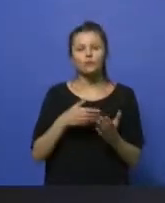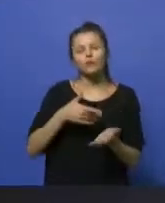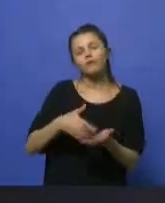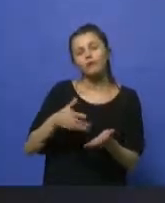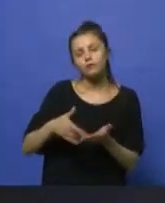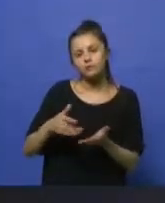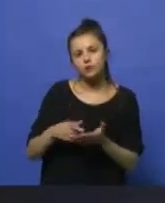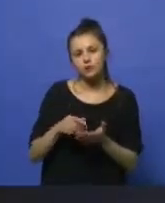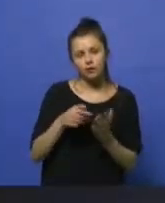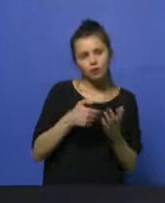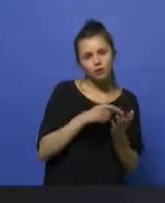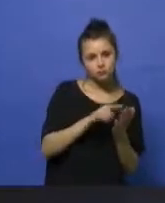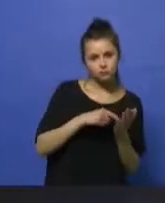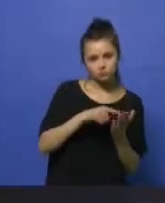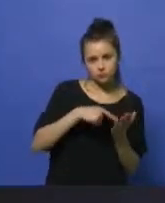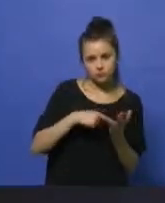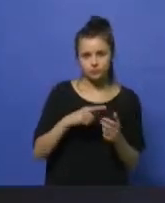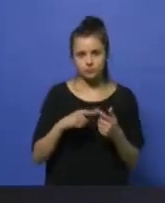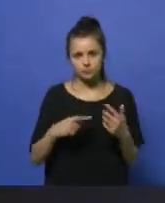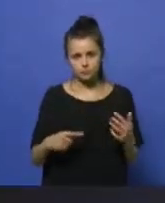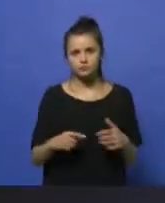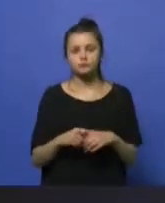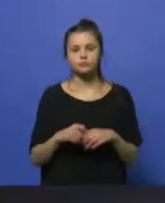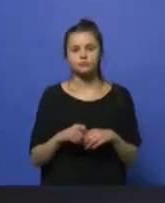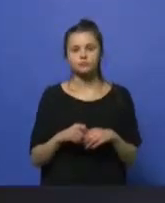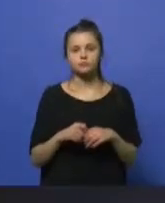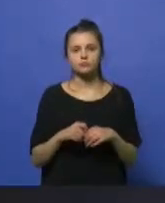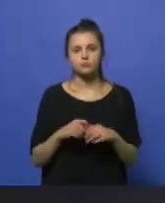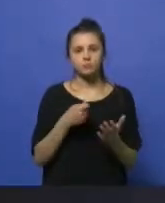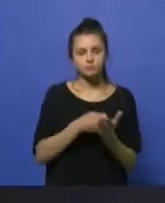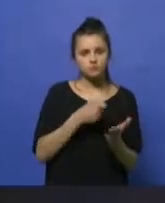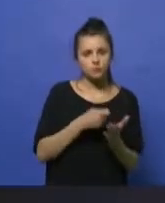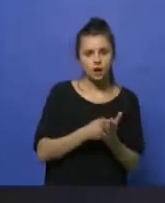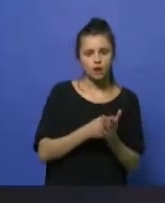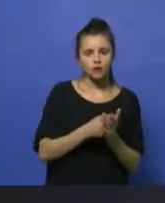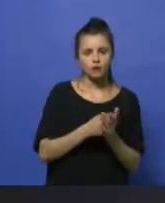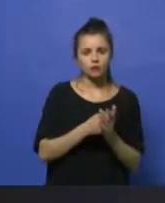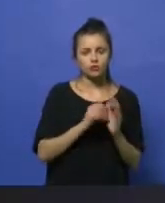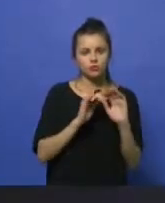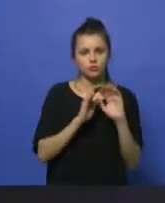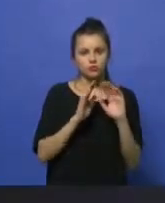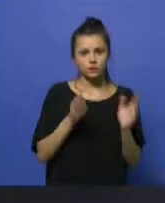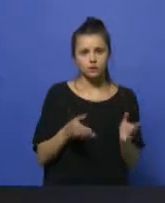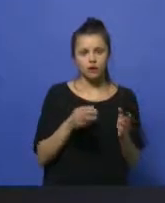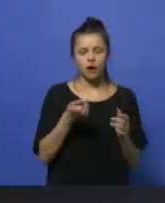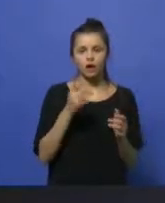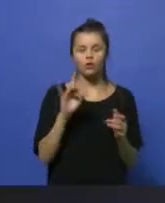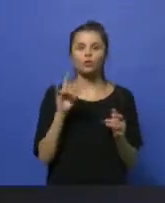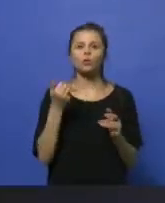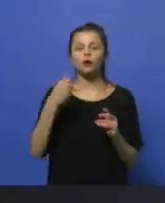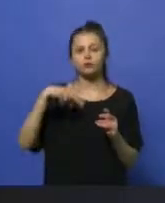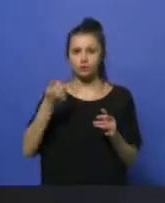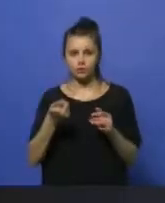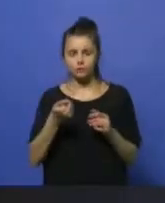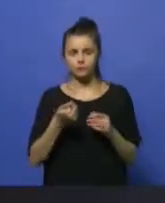estos aparatos tecnológicos para los que entran al país del arancel que se paga en la aduana cada vez que se ingresa con un celular. Y en este caso, la